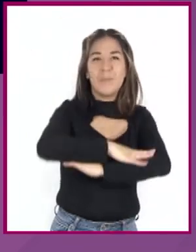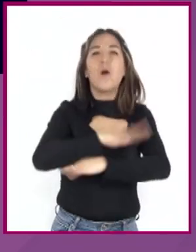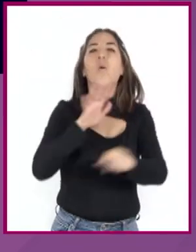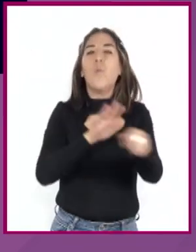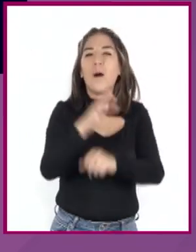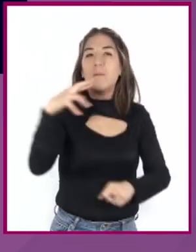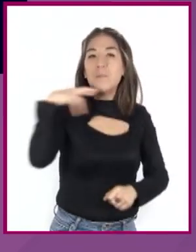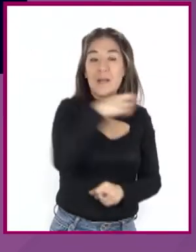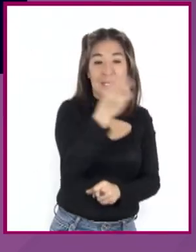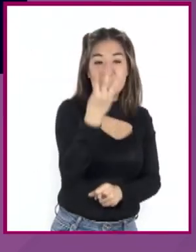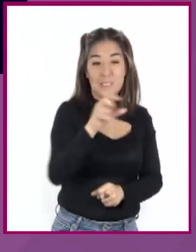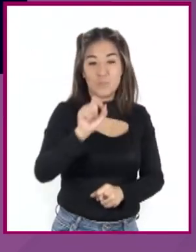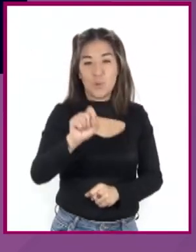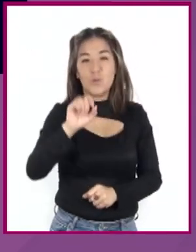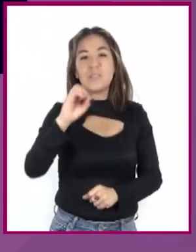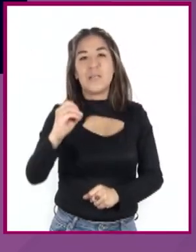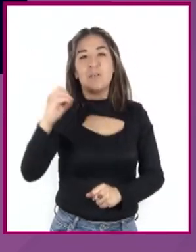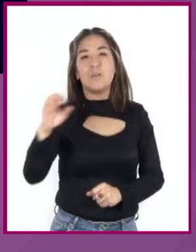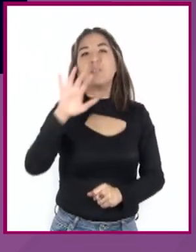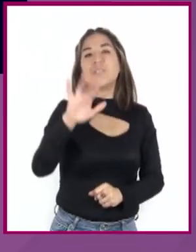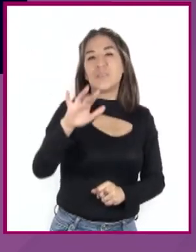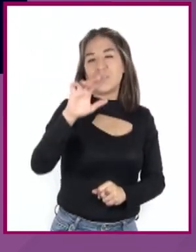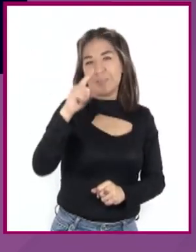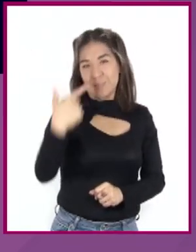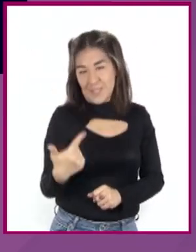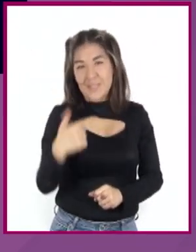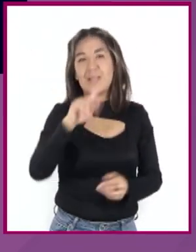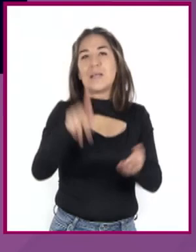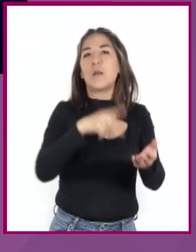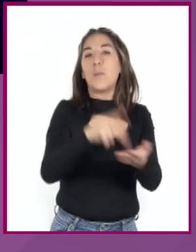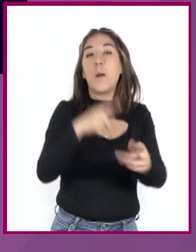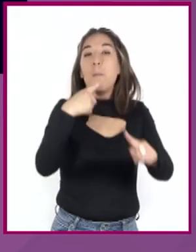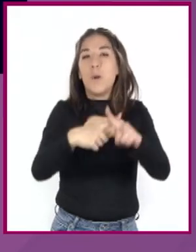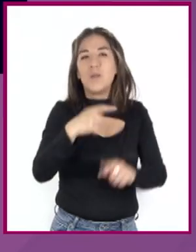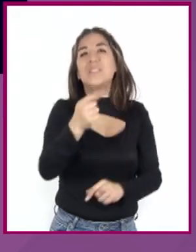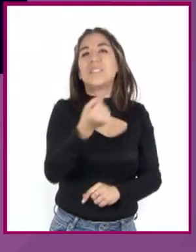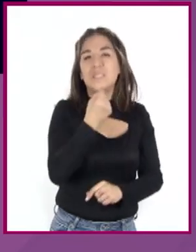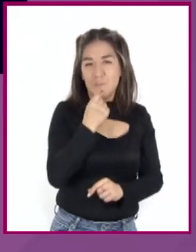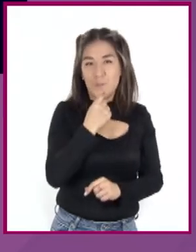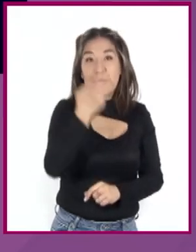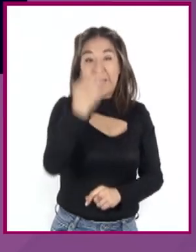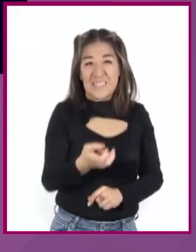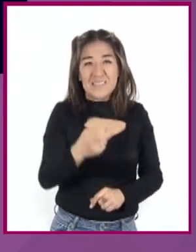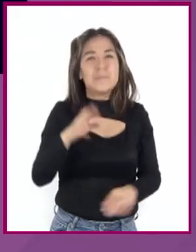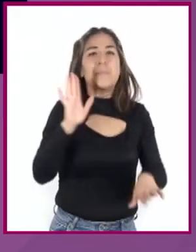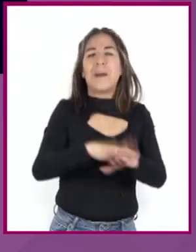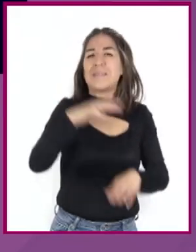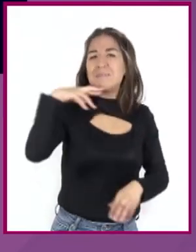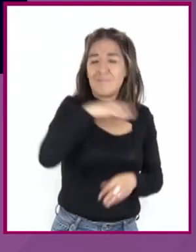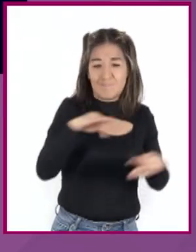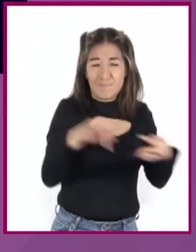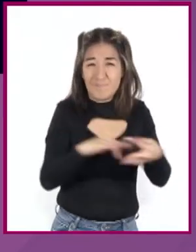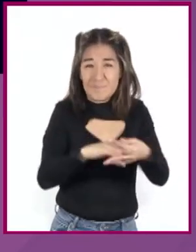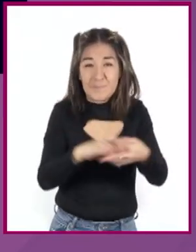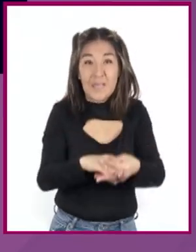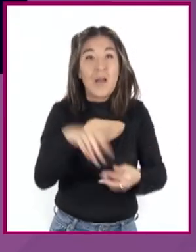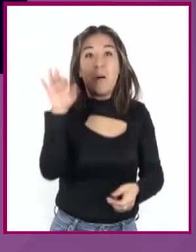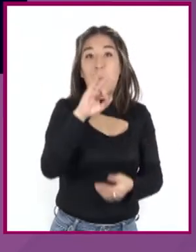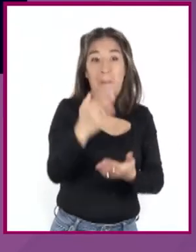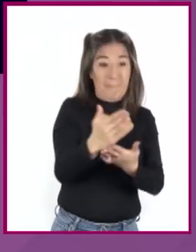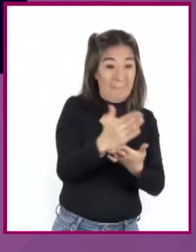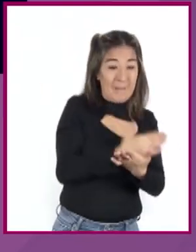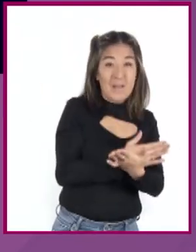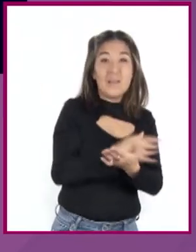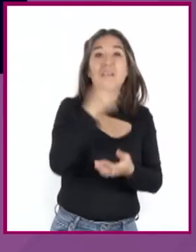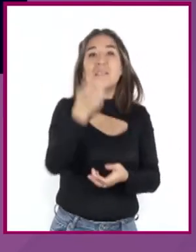de 3.07 kilómetros por segundo. Esta velocidad debe ser constante, porque si fuera menor, el satélite caería